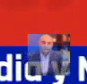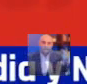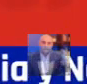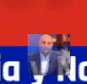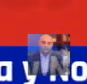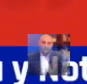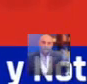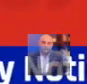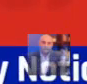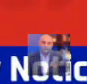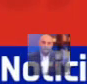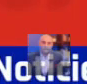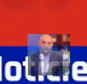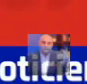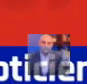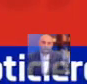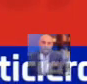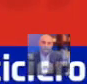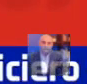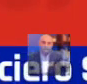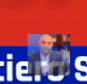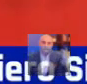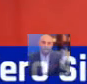pues desconcertado, con la voz